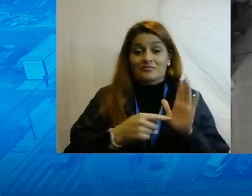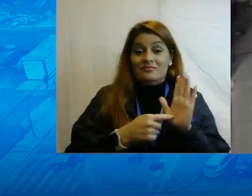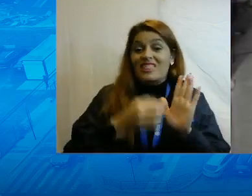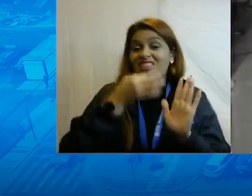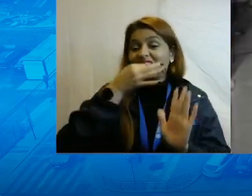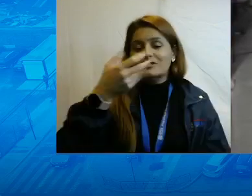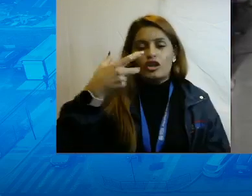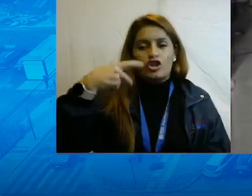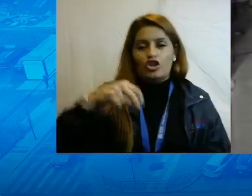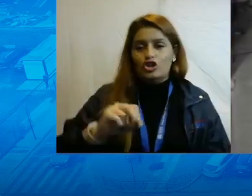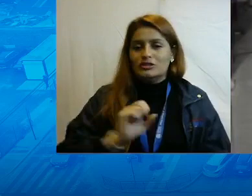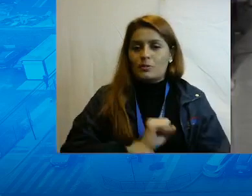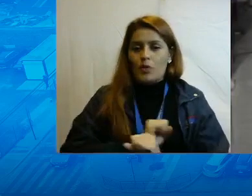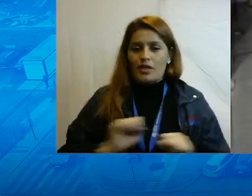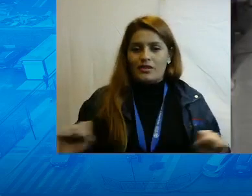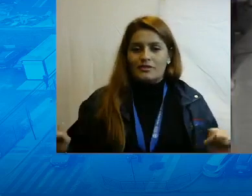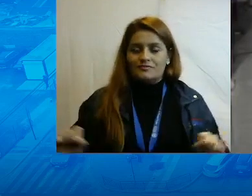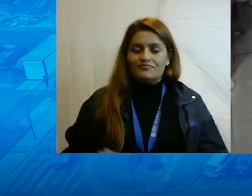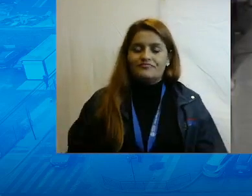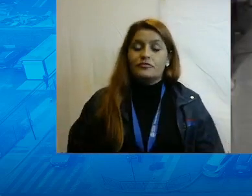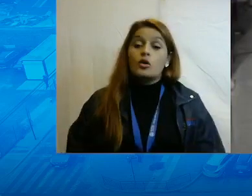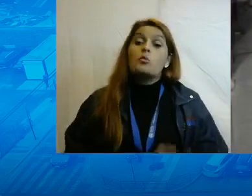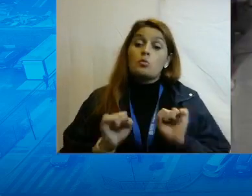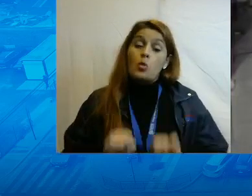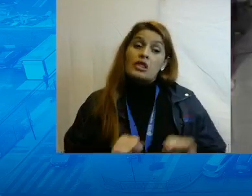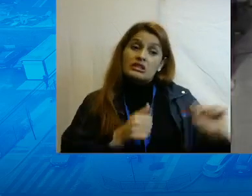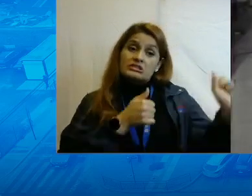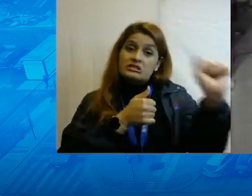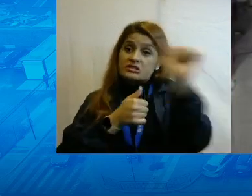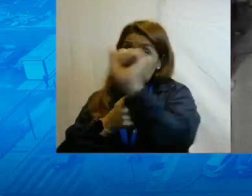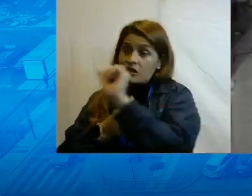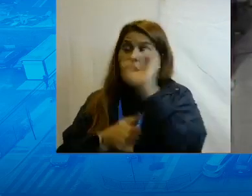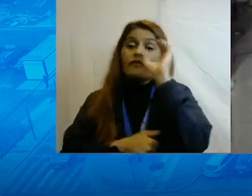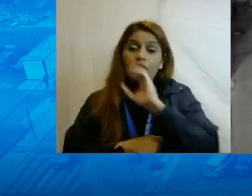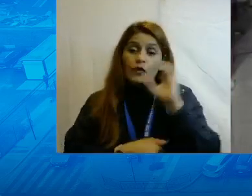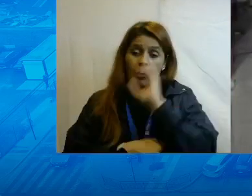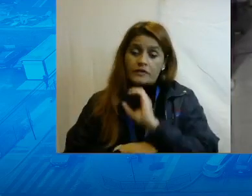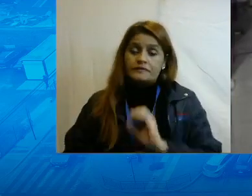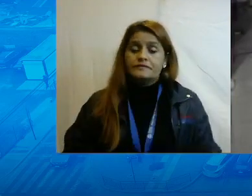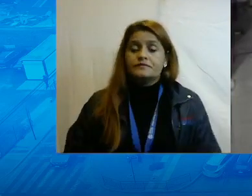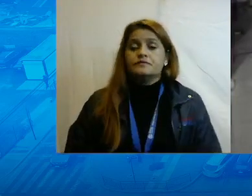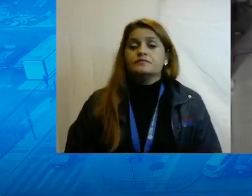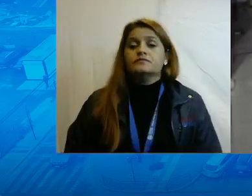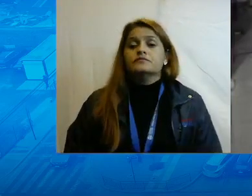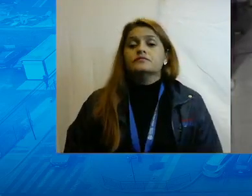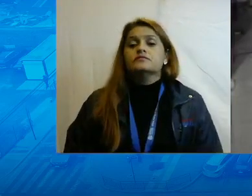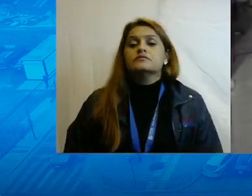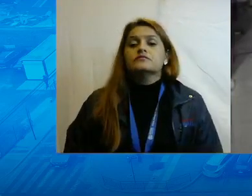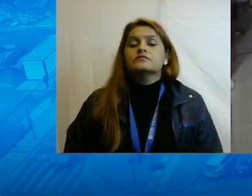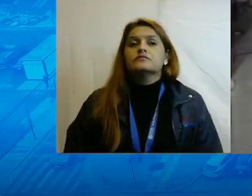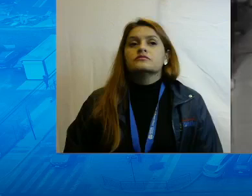preferentemente o en algún sector de daño podemos buscar una solución a este grupo.